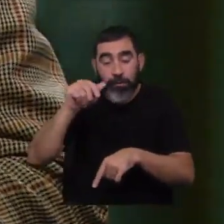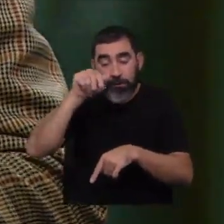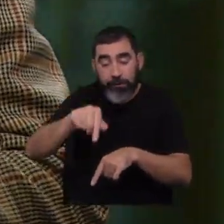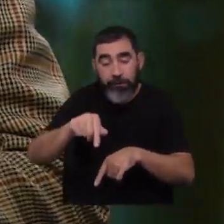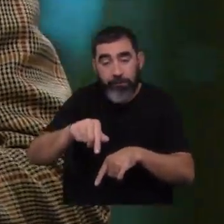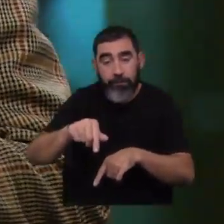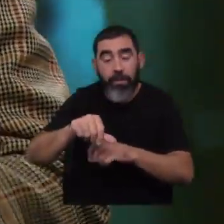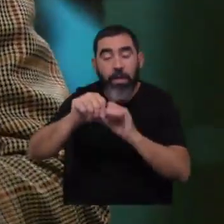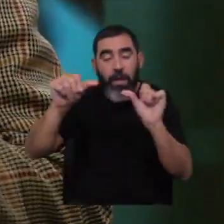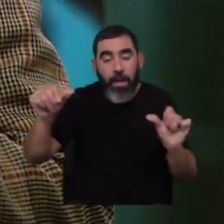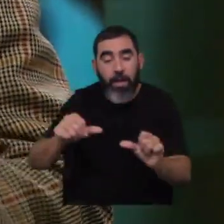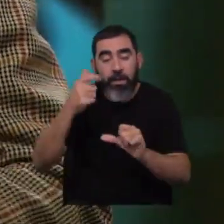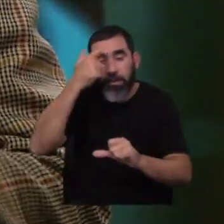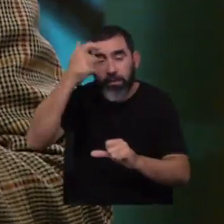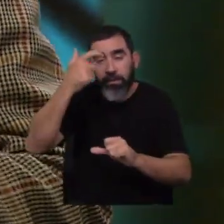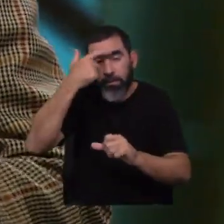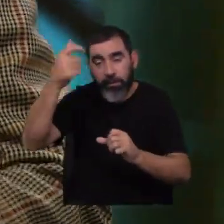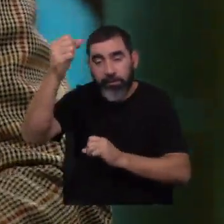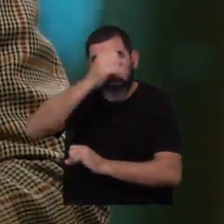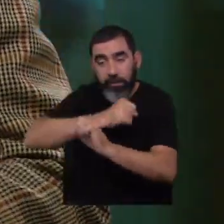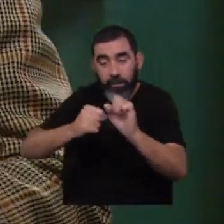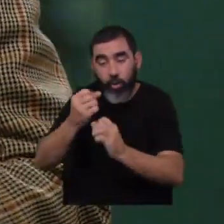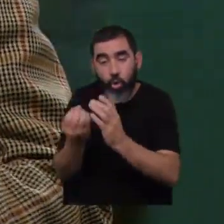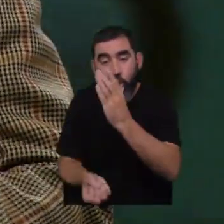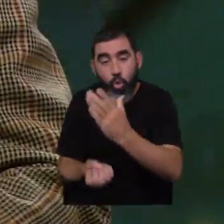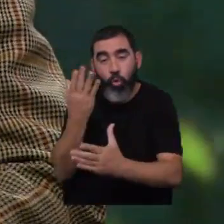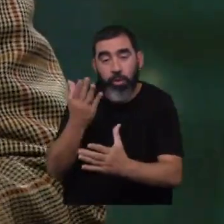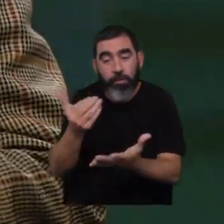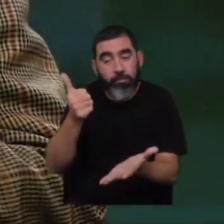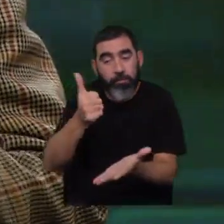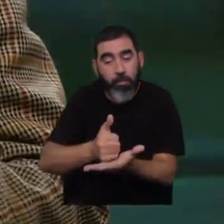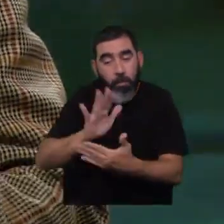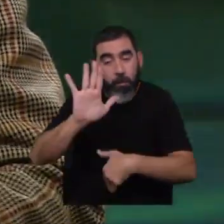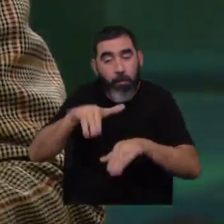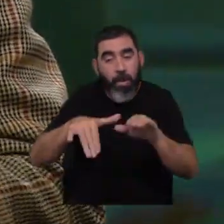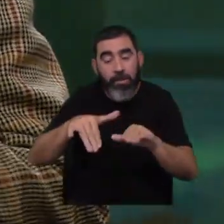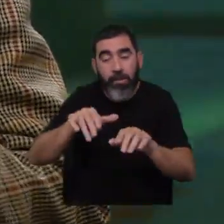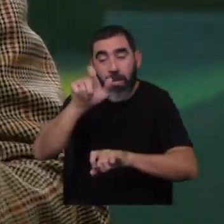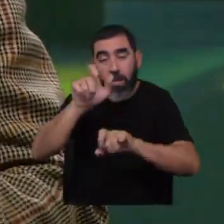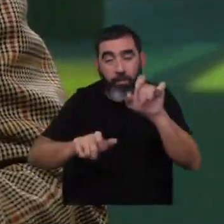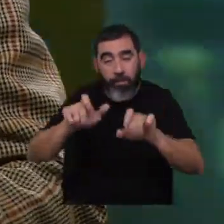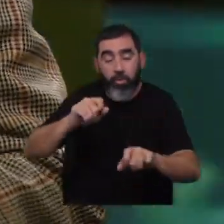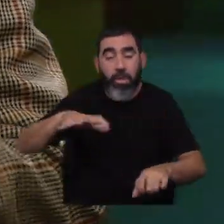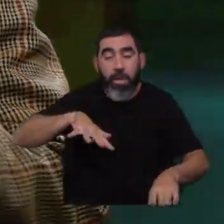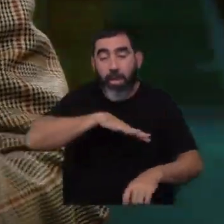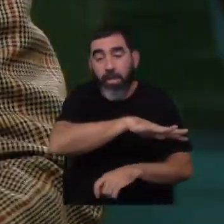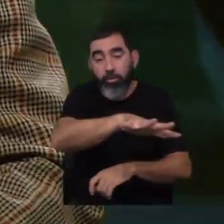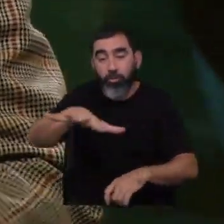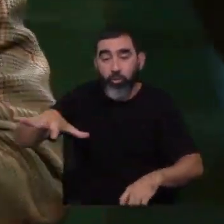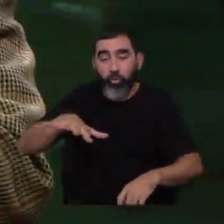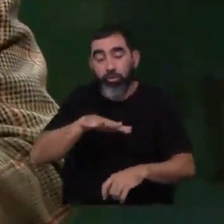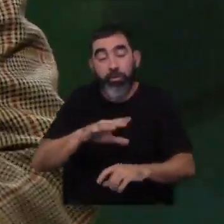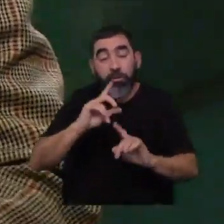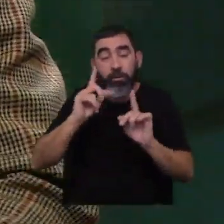bueno, hacer que la ciencia, la tecnología, la innovación esté más presente en el público, en la sociedad, y esté